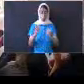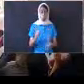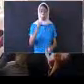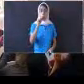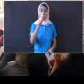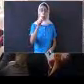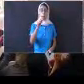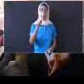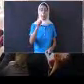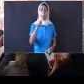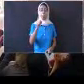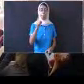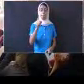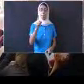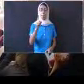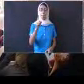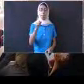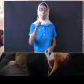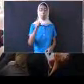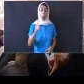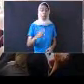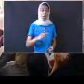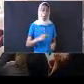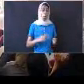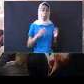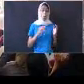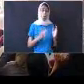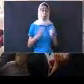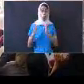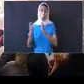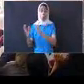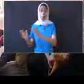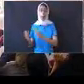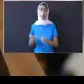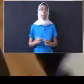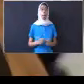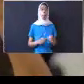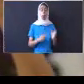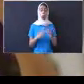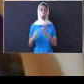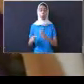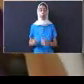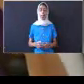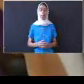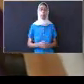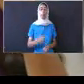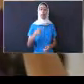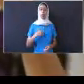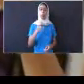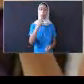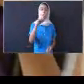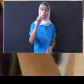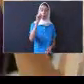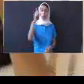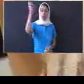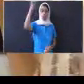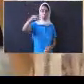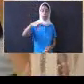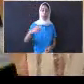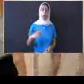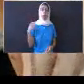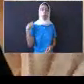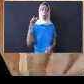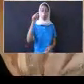delegación apostólica. En la cual estoy. En el nombre de Jesús. Proclamo una bendición. Para este